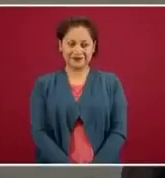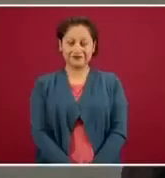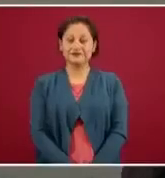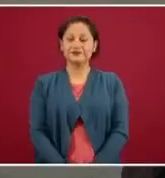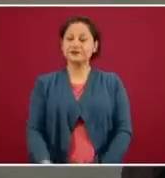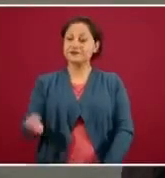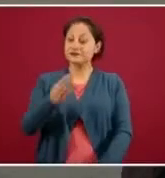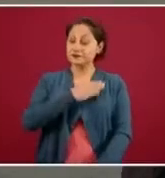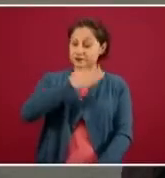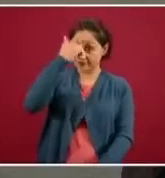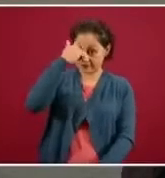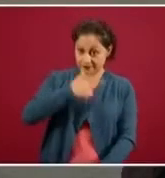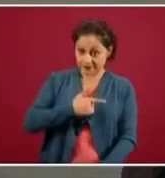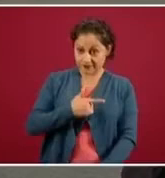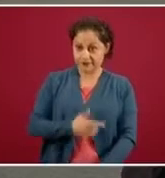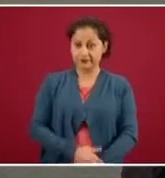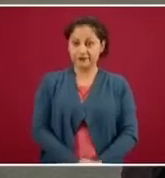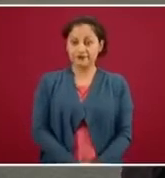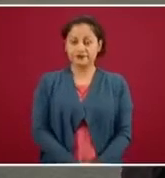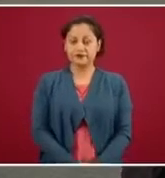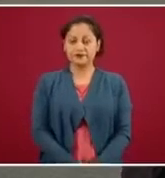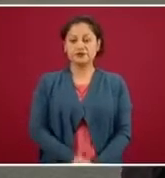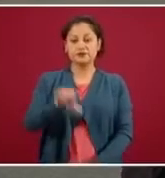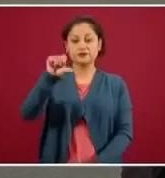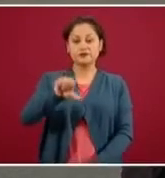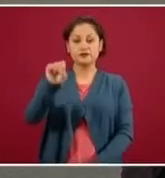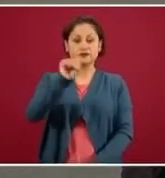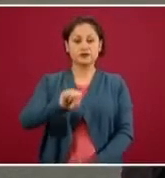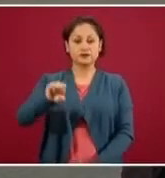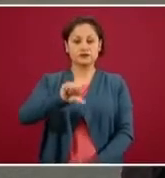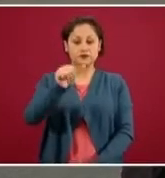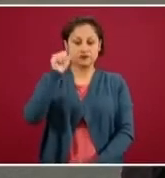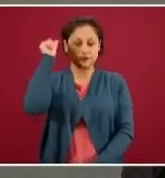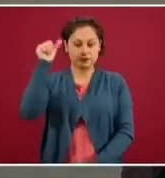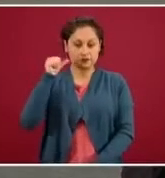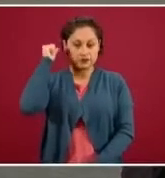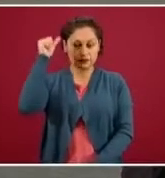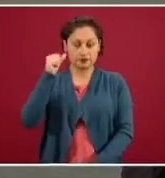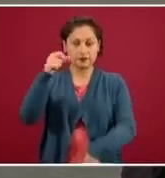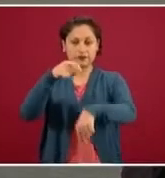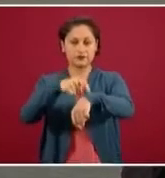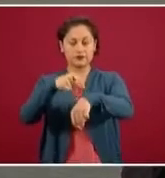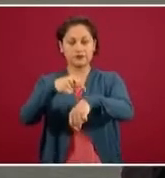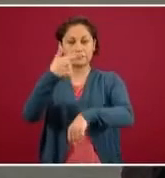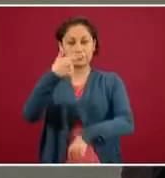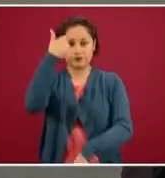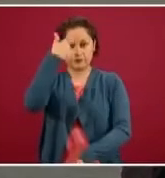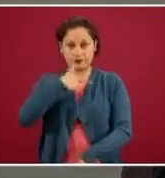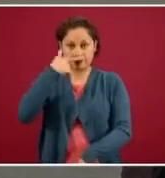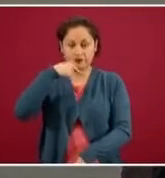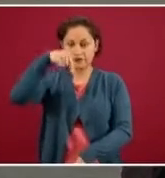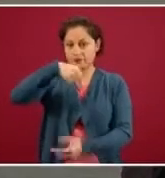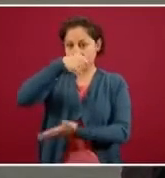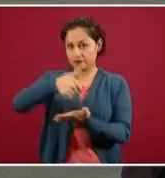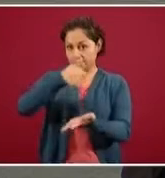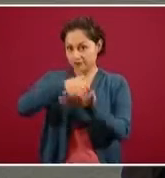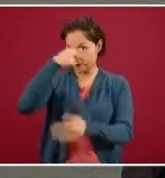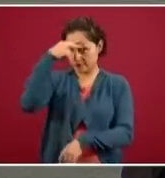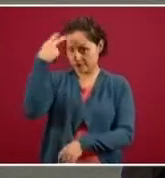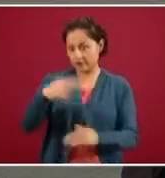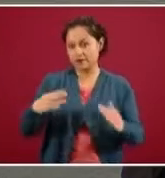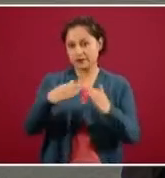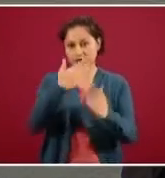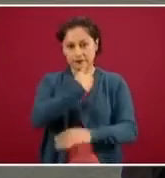buenas noches. Hoy es sábado 11 de abril, son las 19 horas, estamos en la Ciudad de México, en el Palacio